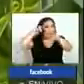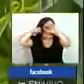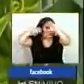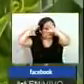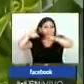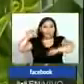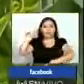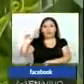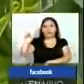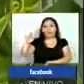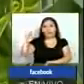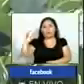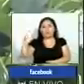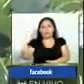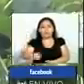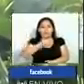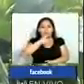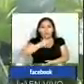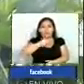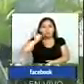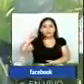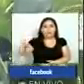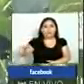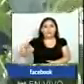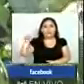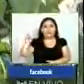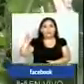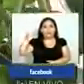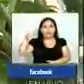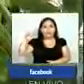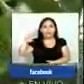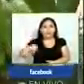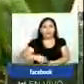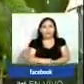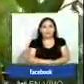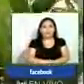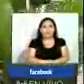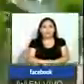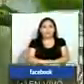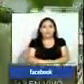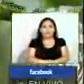Eric Alfaro Julio Guevara Noticiero Hechos